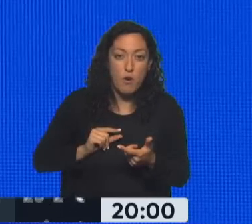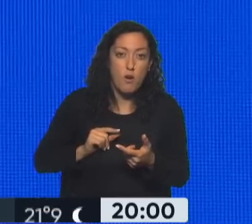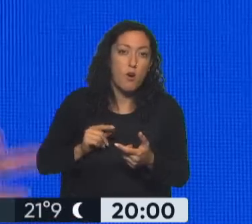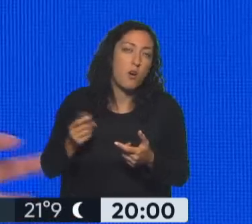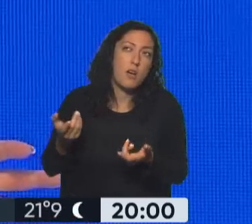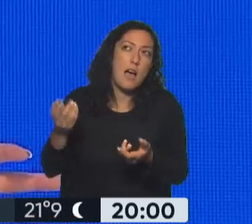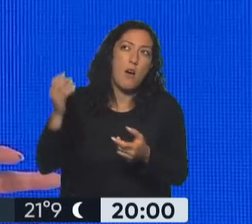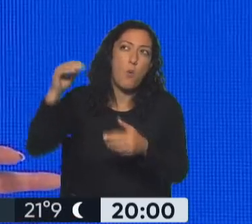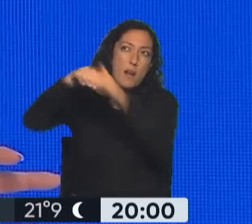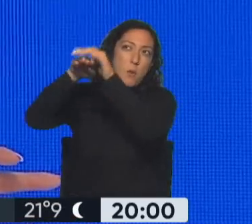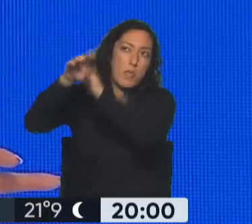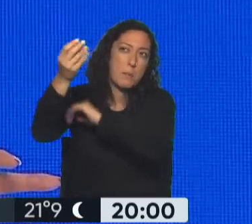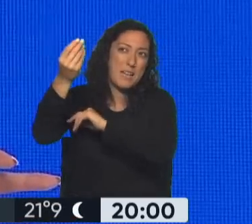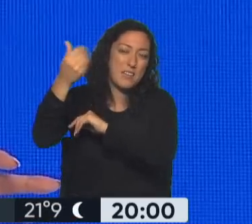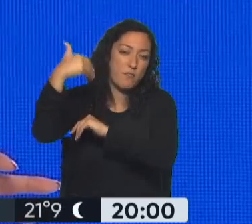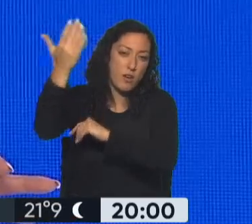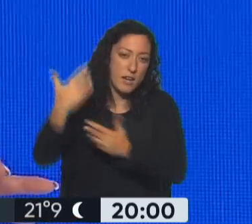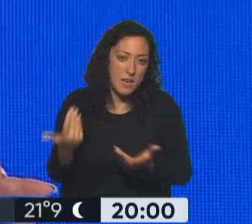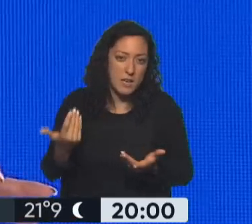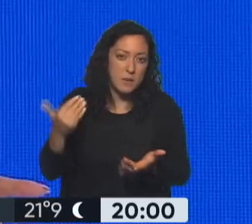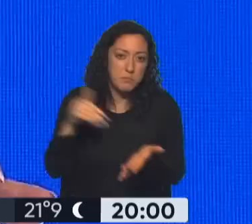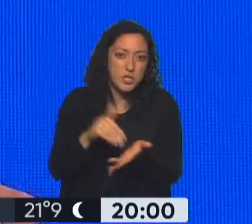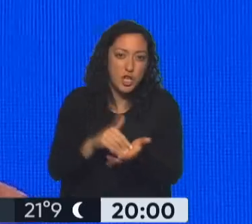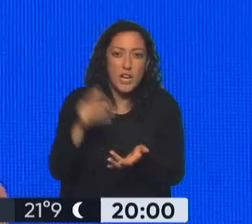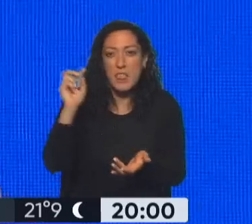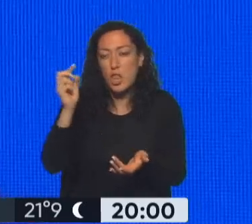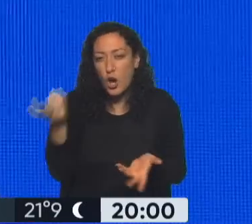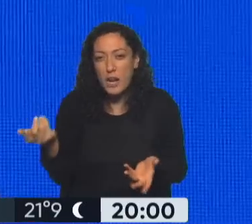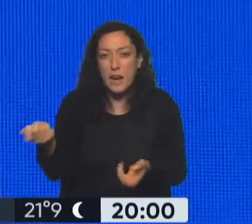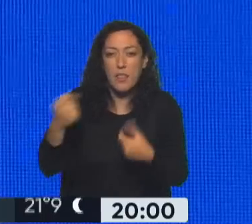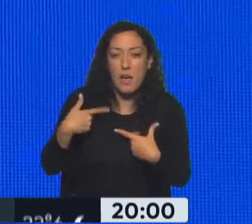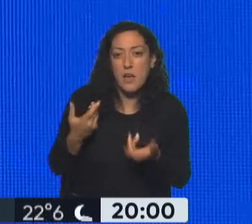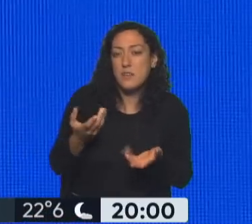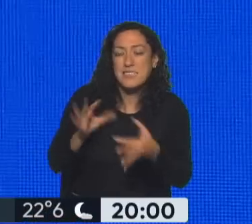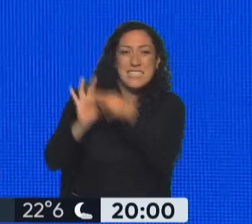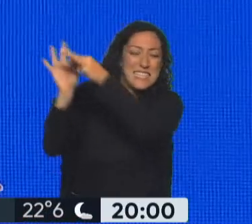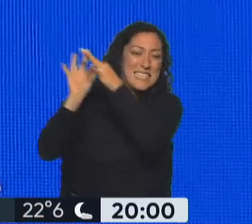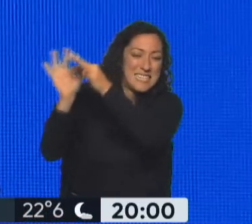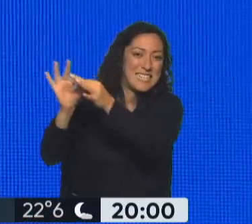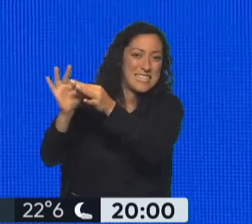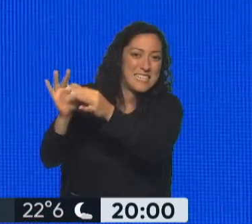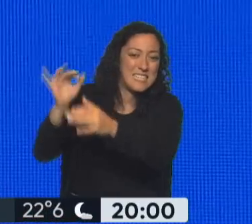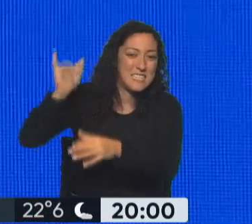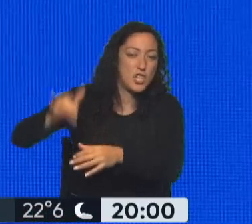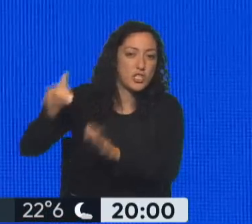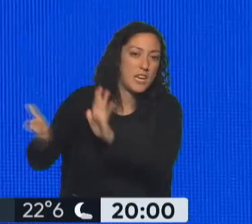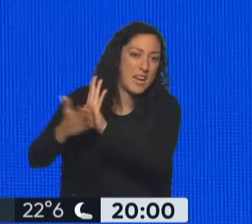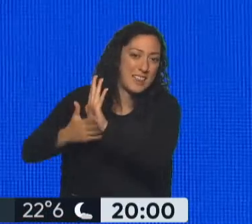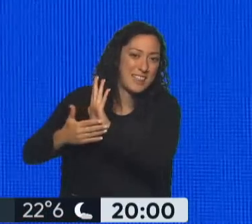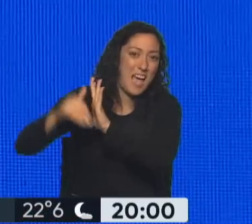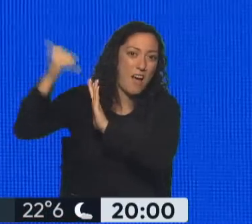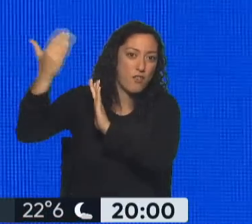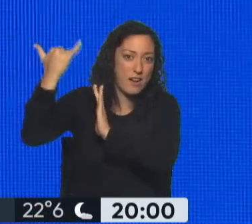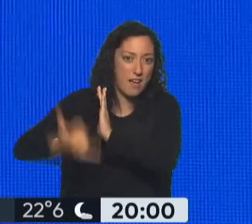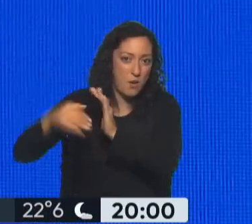exterior? ¿Quién va a prestar miles de millones de dólares si no están apalancados en el exterior con una garantía? Lo que